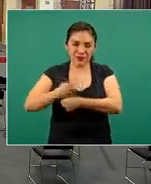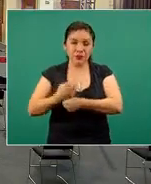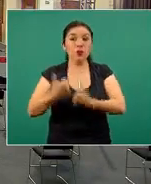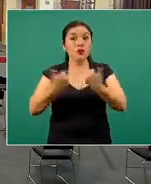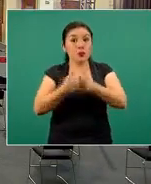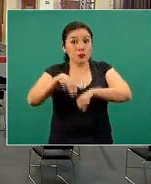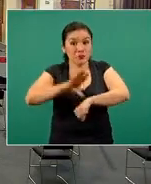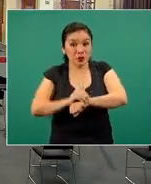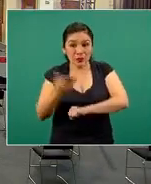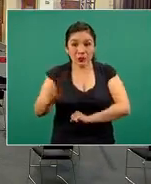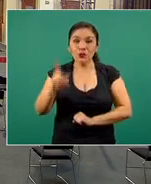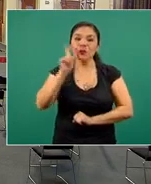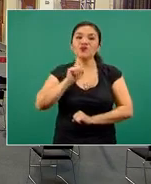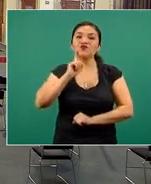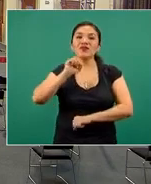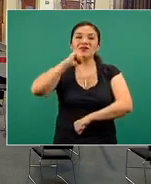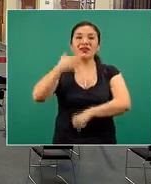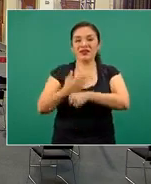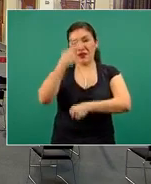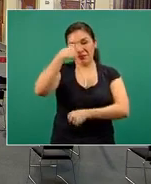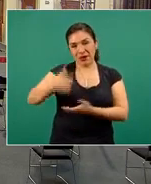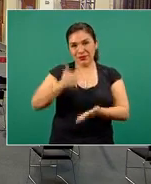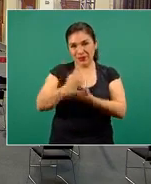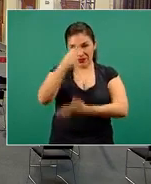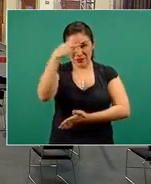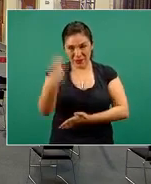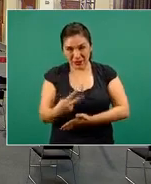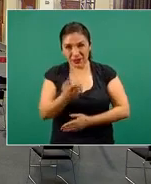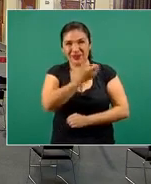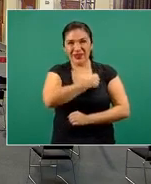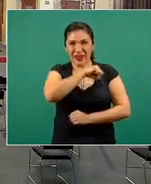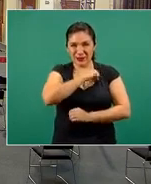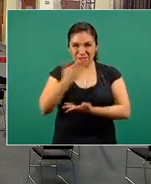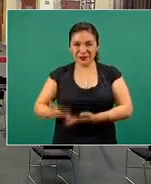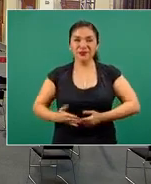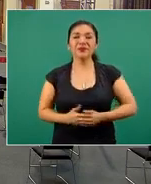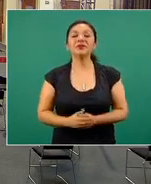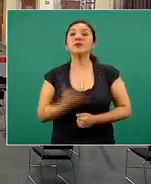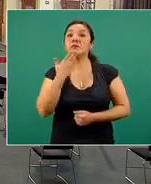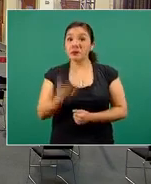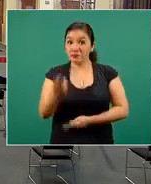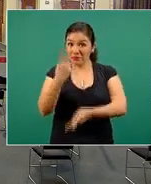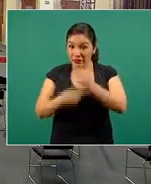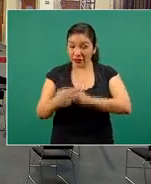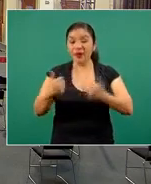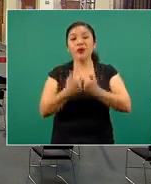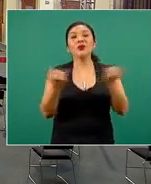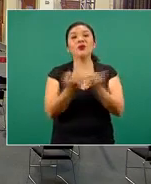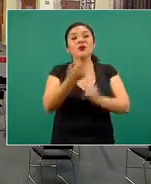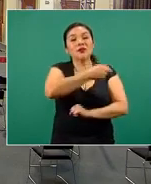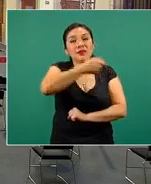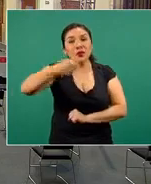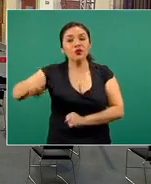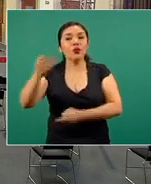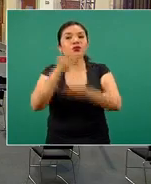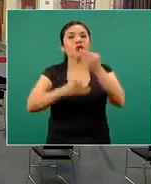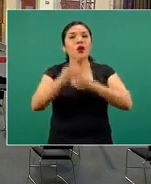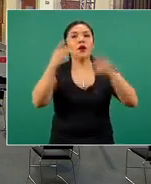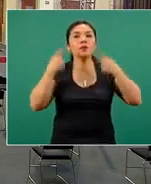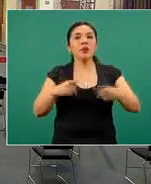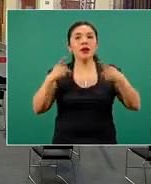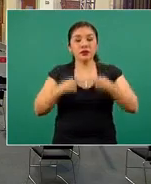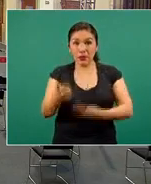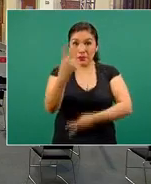permiso, también señora secretaria de la Ciudad de México de Salud, bienvenida, y un saludo también para todos los que están